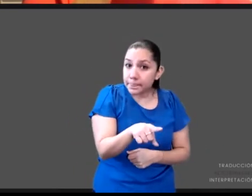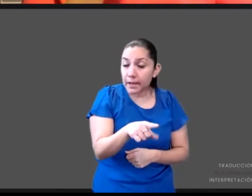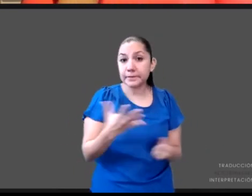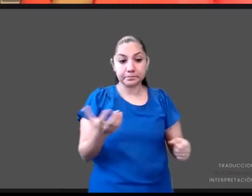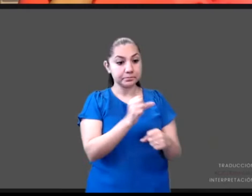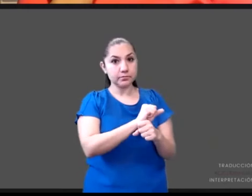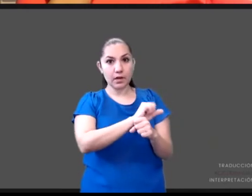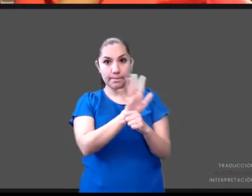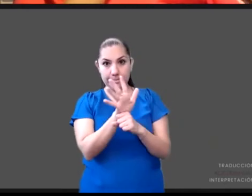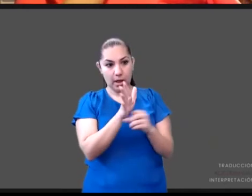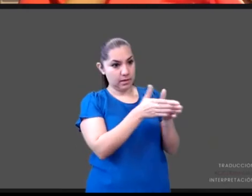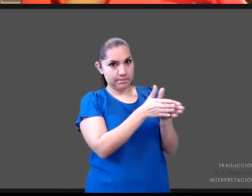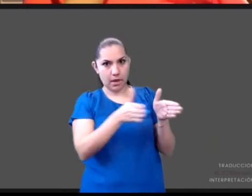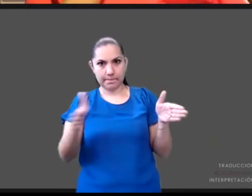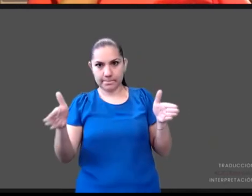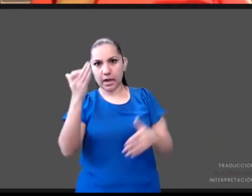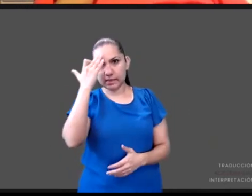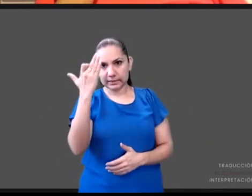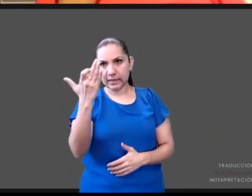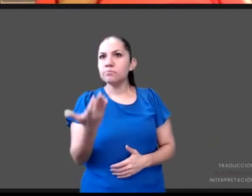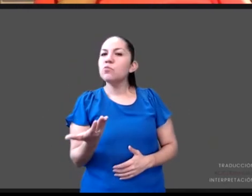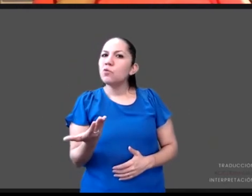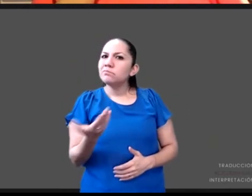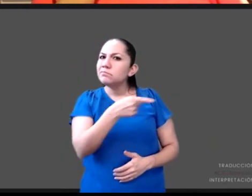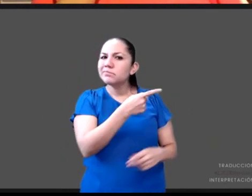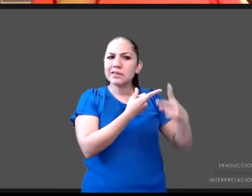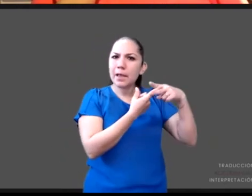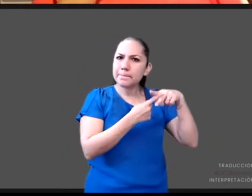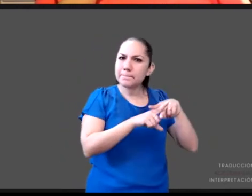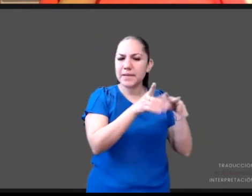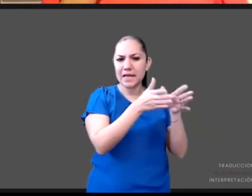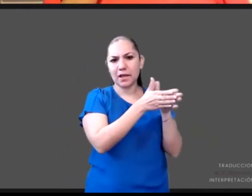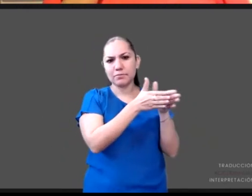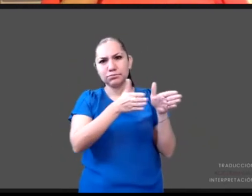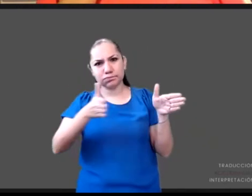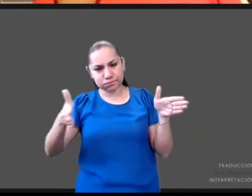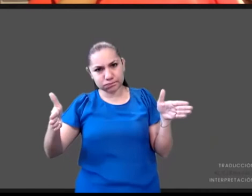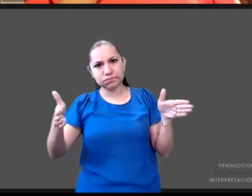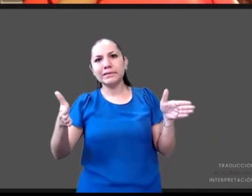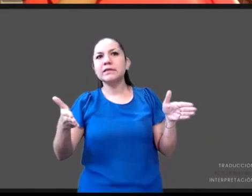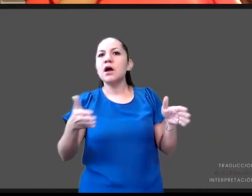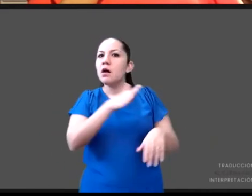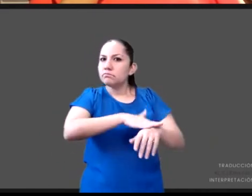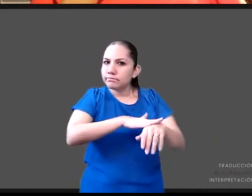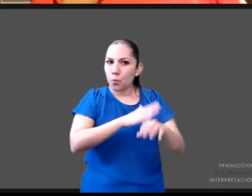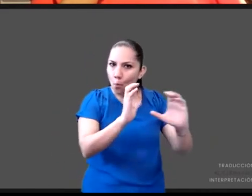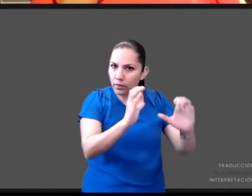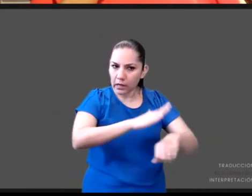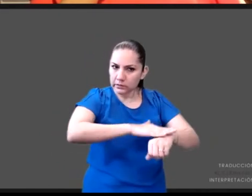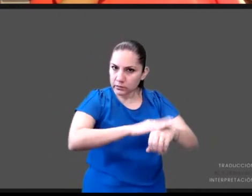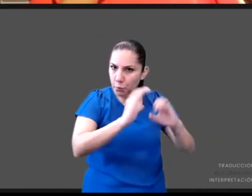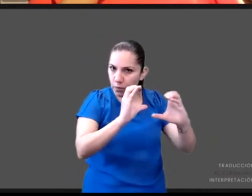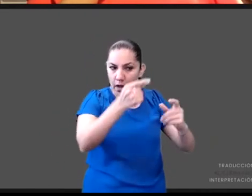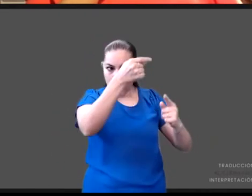y todos debemos de tener. Básicamente de higiene para evitar el contagio. Pero uno de los